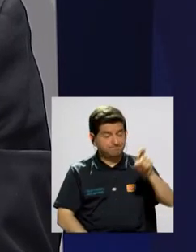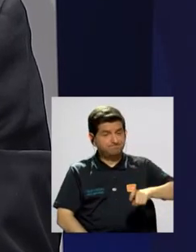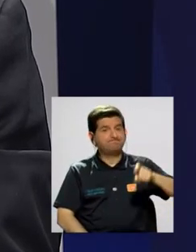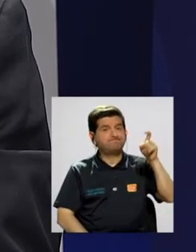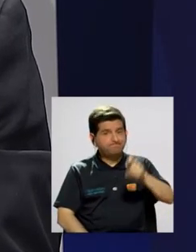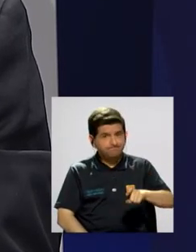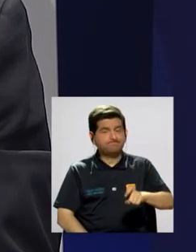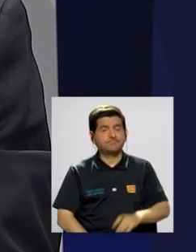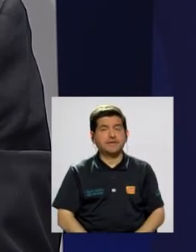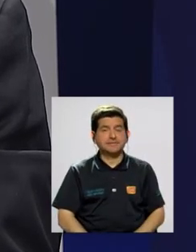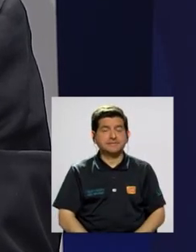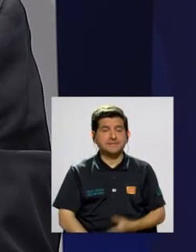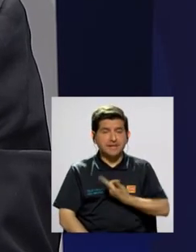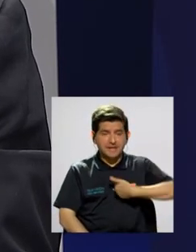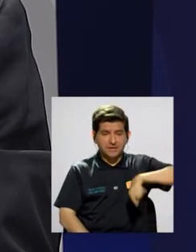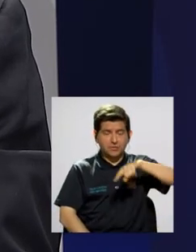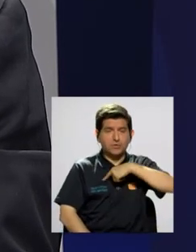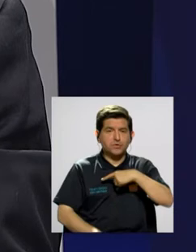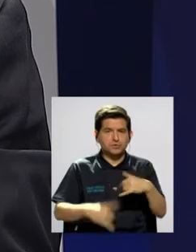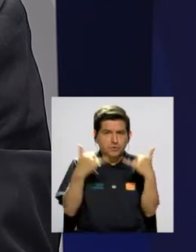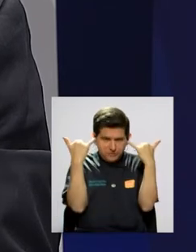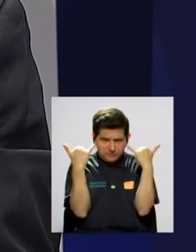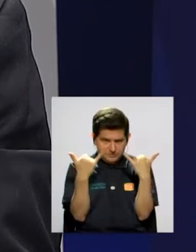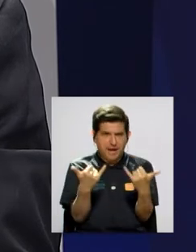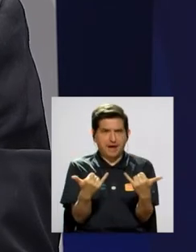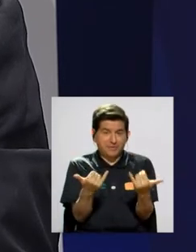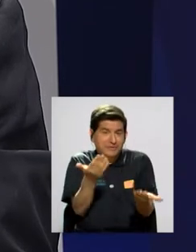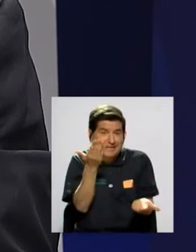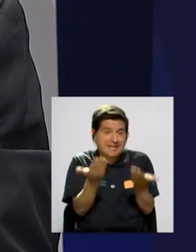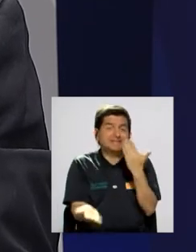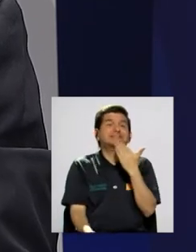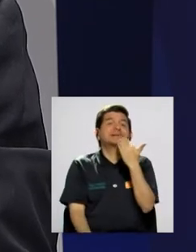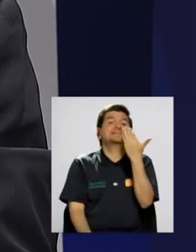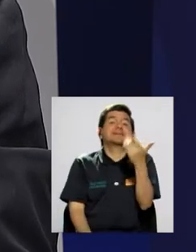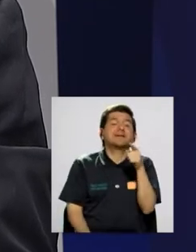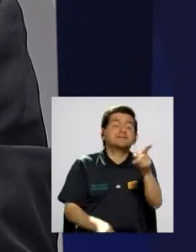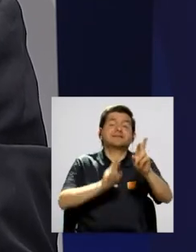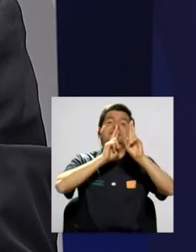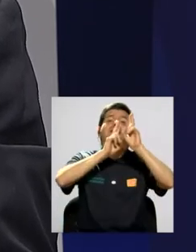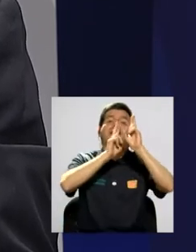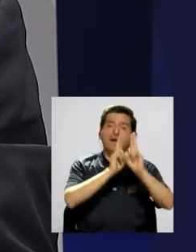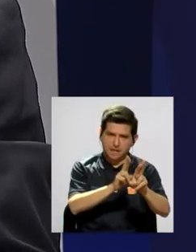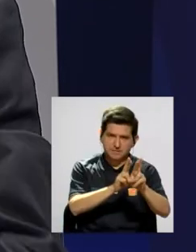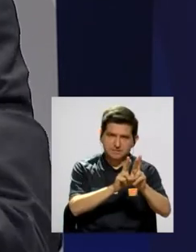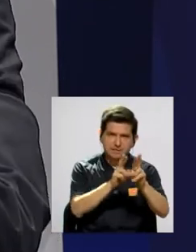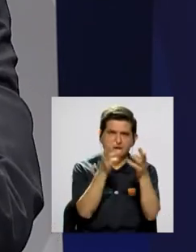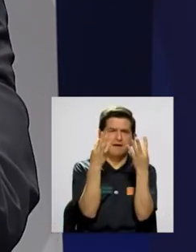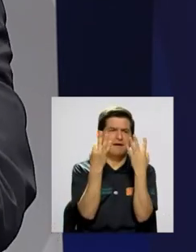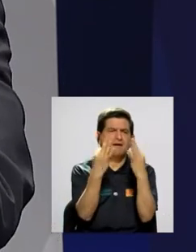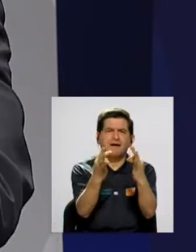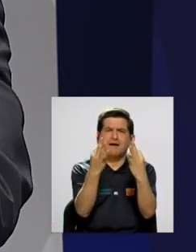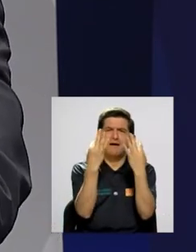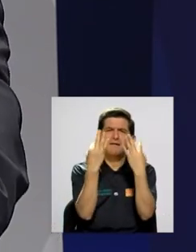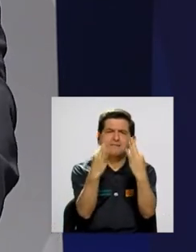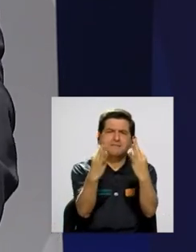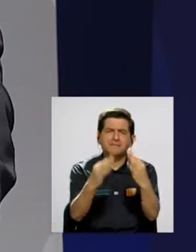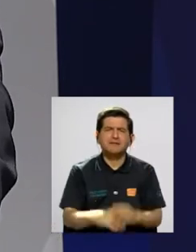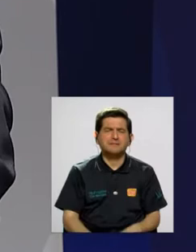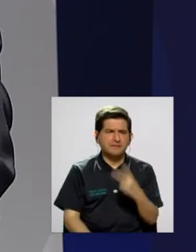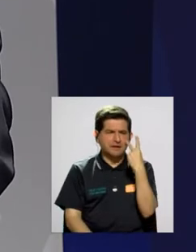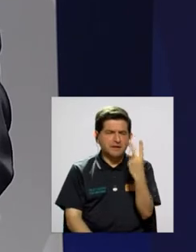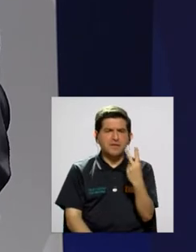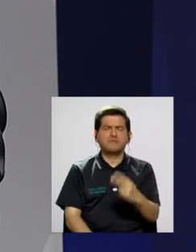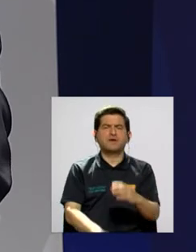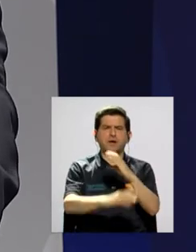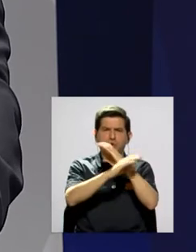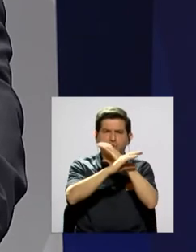efectivamente nos invita ahora sí, y tal vez gracias a ese resultado, a ver con prudencia